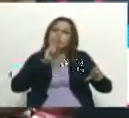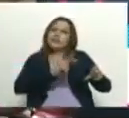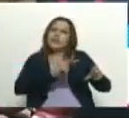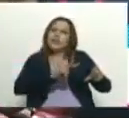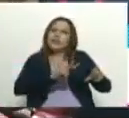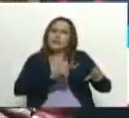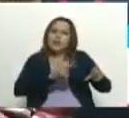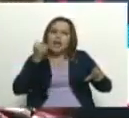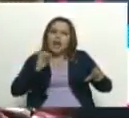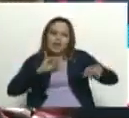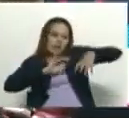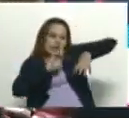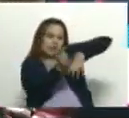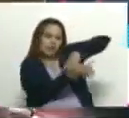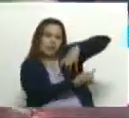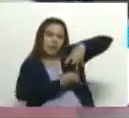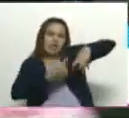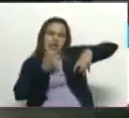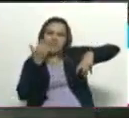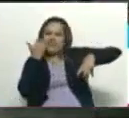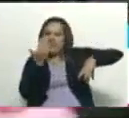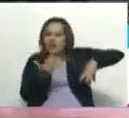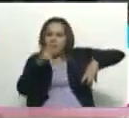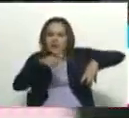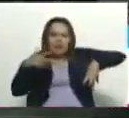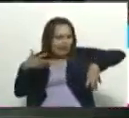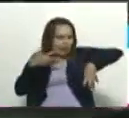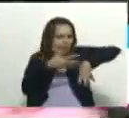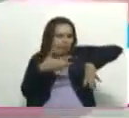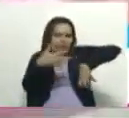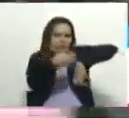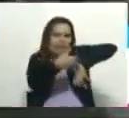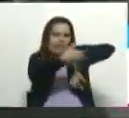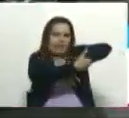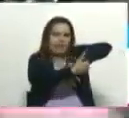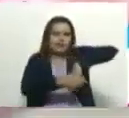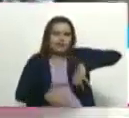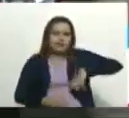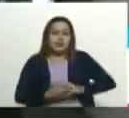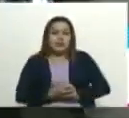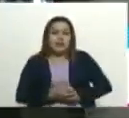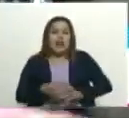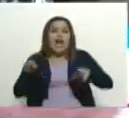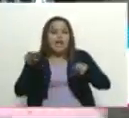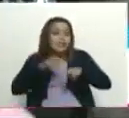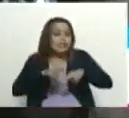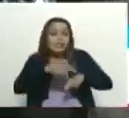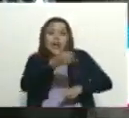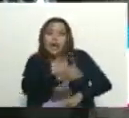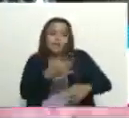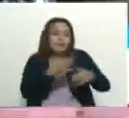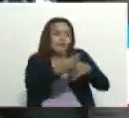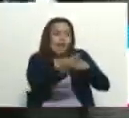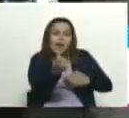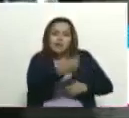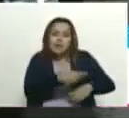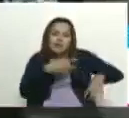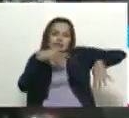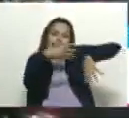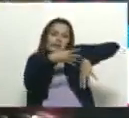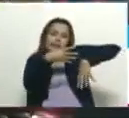que rodea la pierna, que se ve tan feo en los pacientes. Bueno, la niña permaneció esa cantidad de tiempo. Y de ahí seguimos